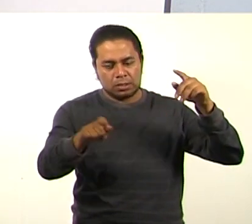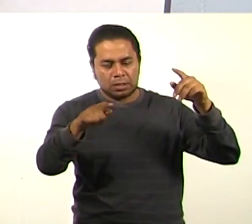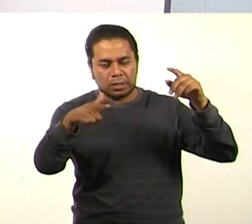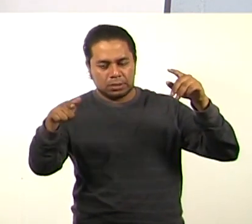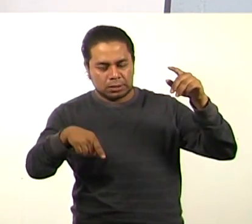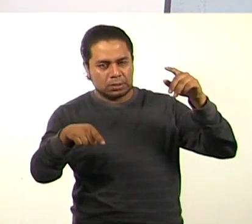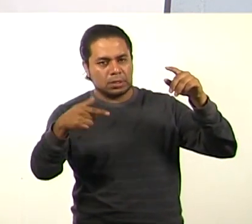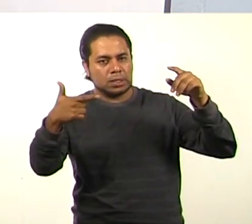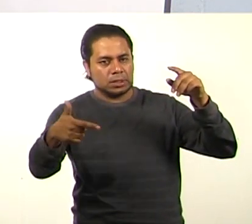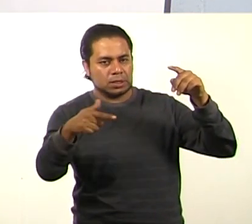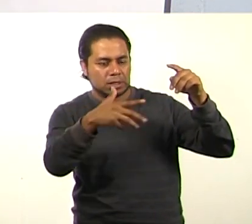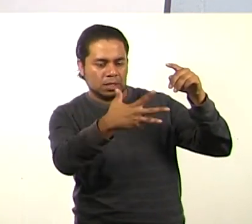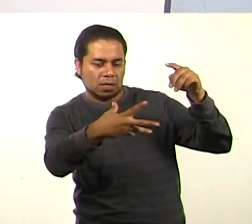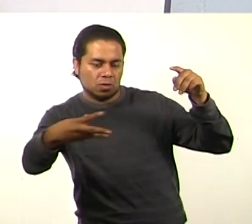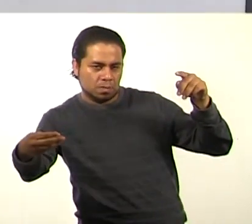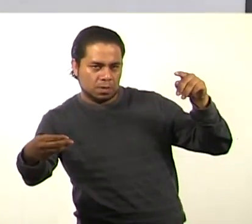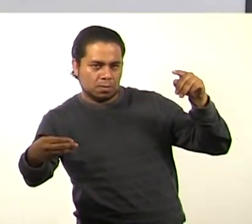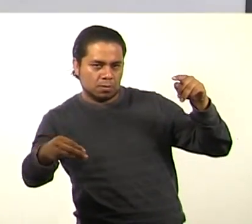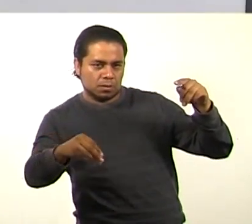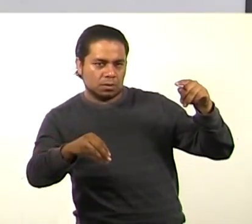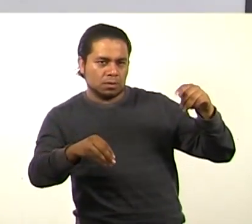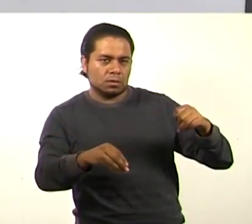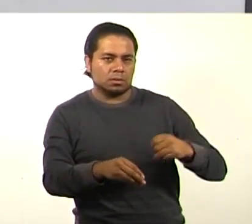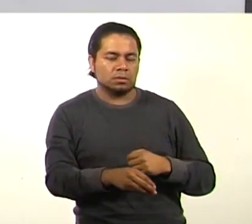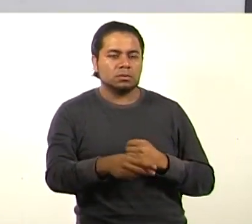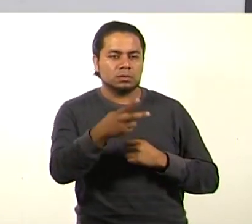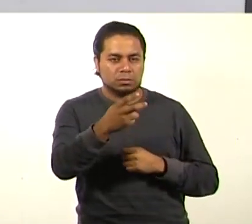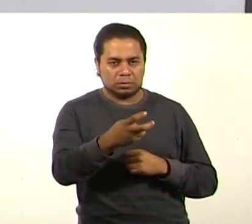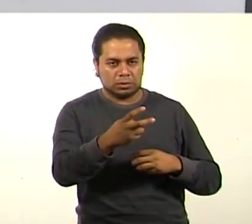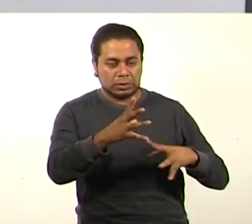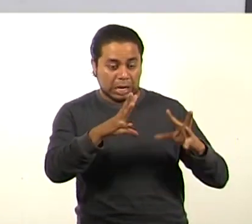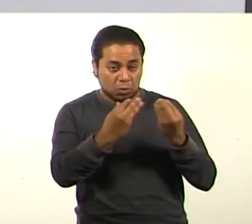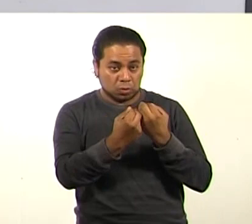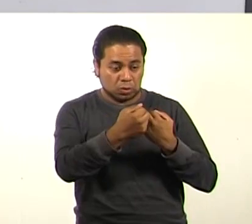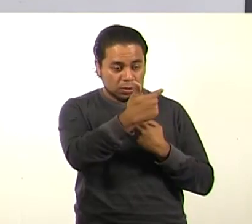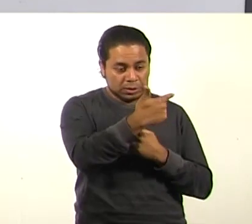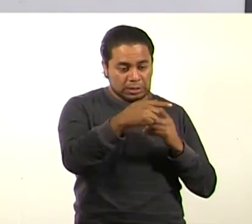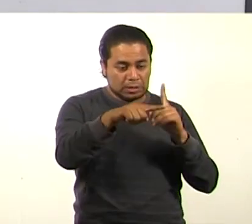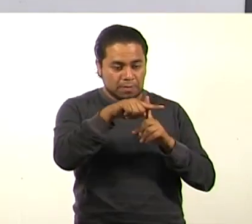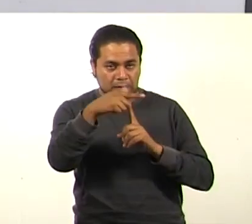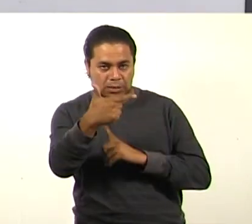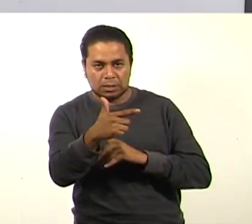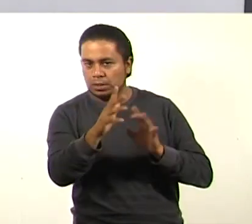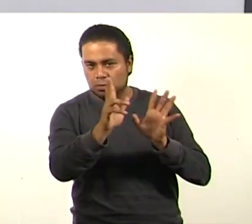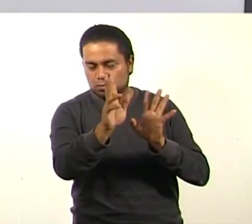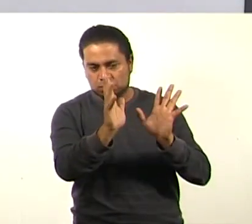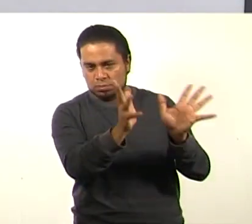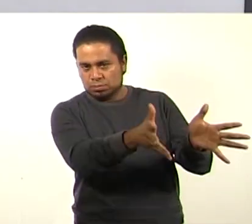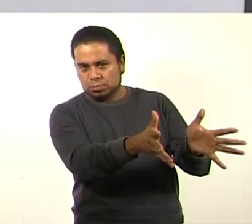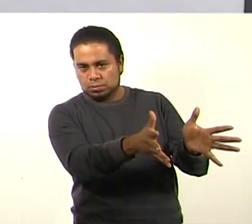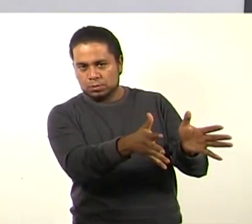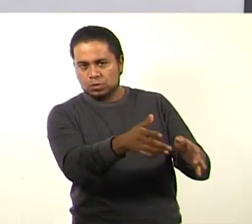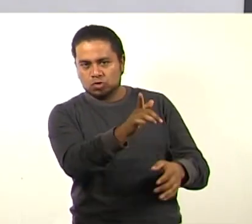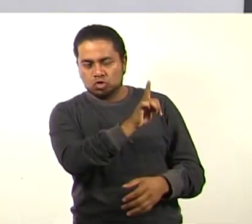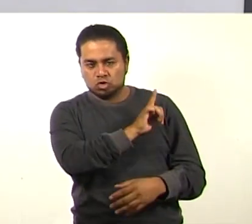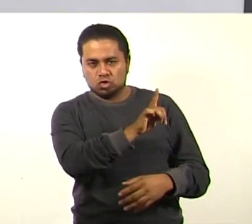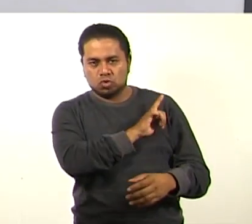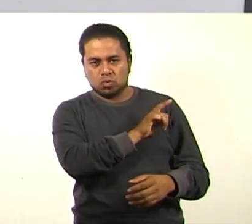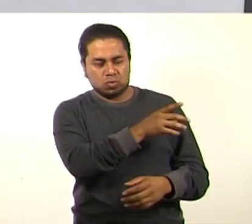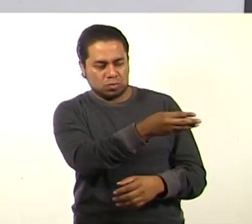7 más 7. Porque eso hace que esta fracción ya no sea la misma. Eso ya es otra cosa. Entonces,